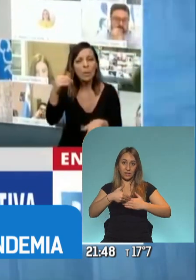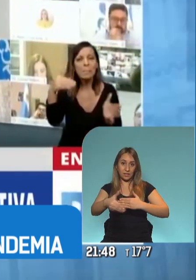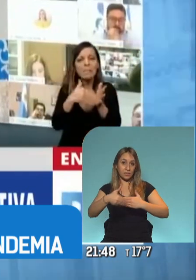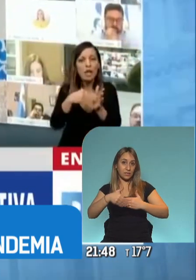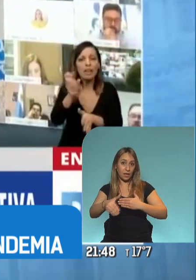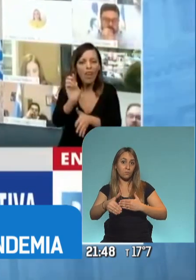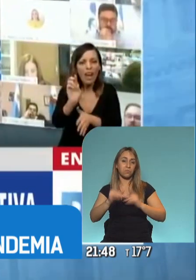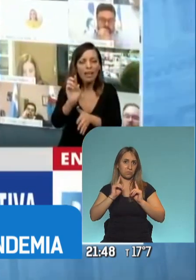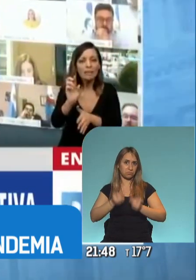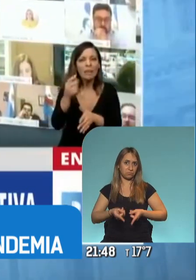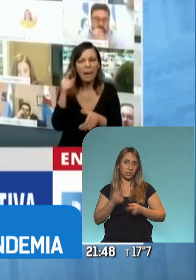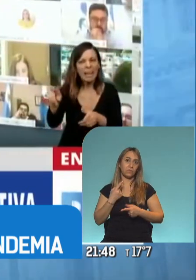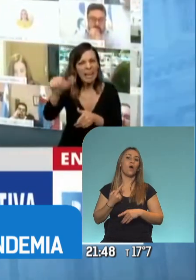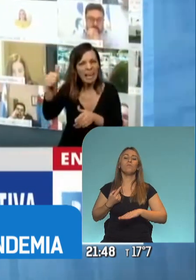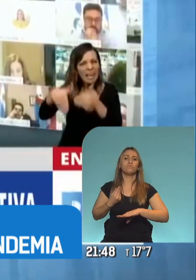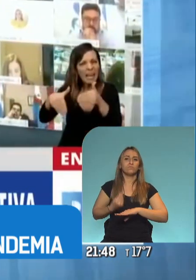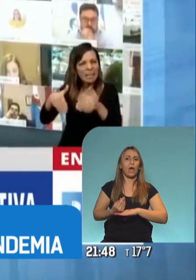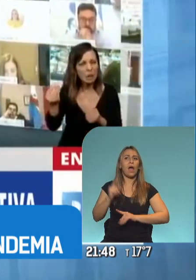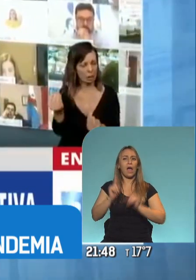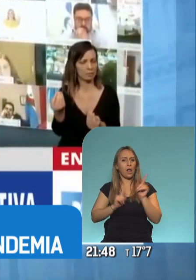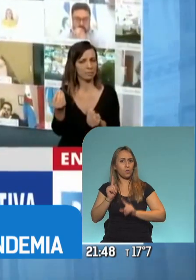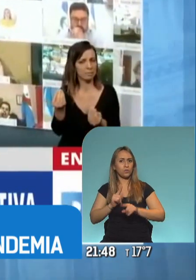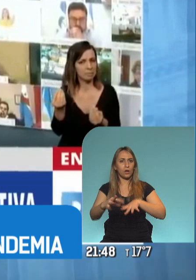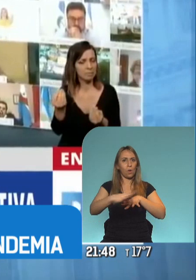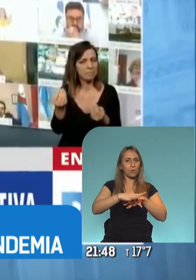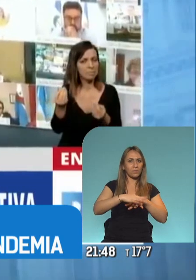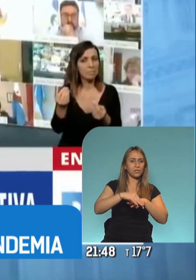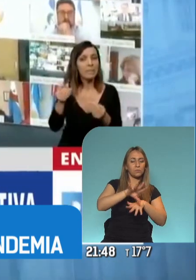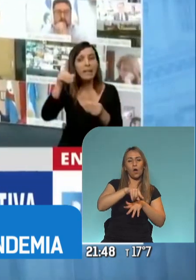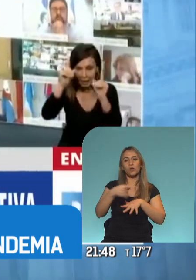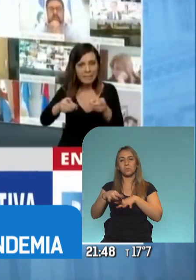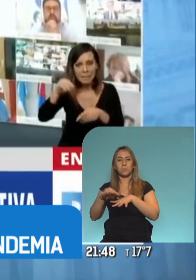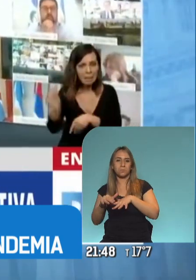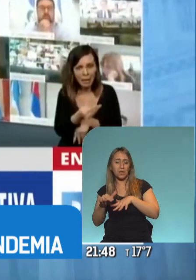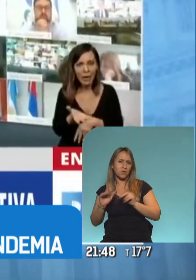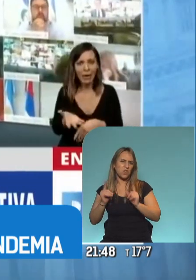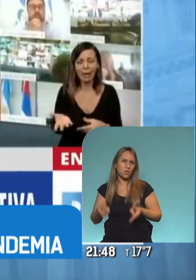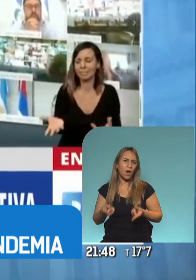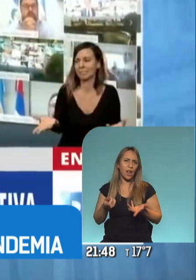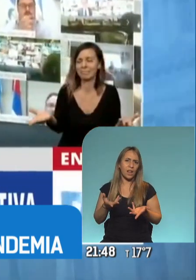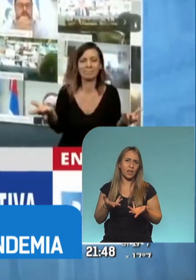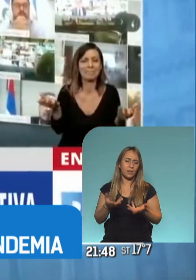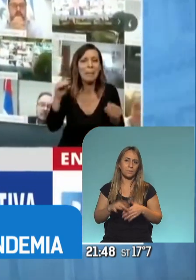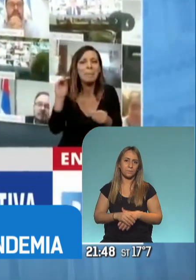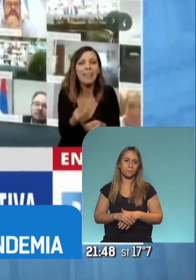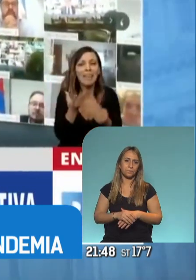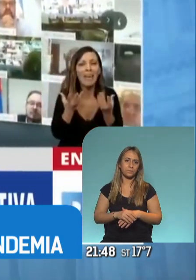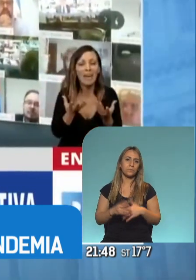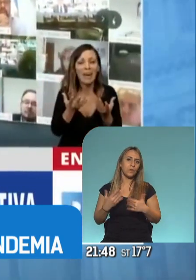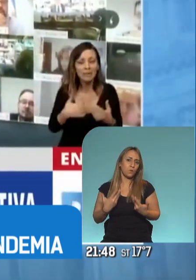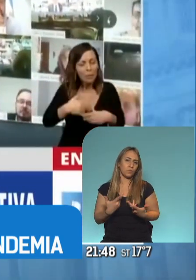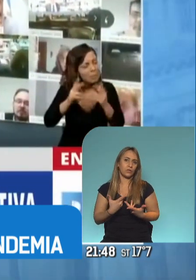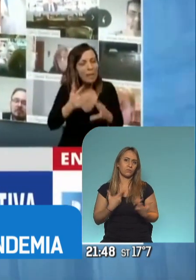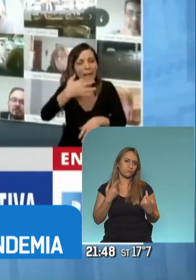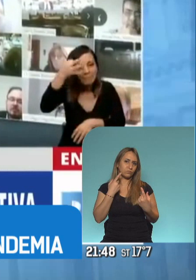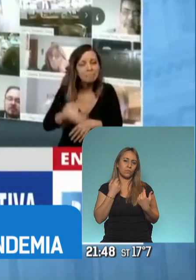su lugar, con algunos con más compromiso que otros, pero bancando, por supuesto con la ayuda de la IFE,